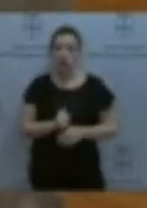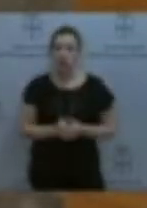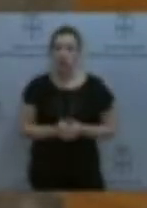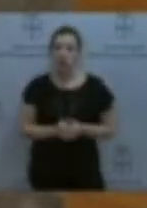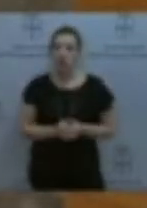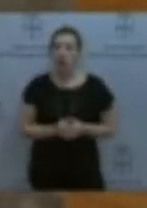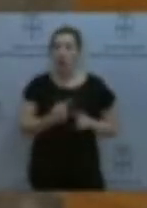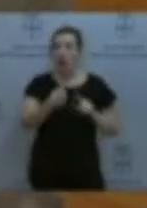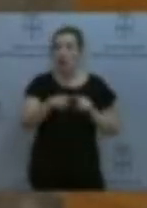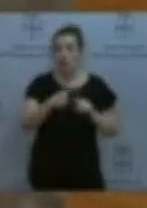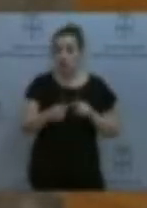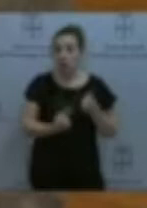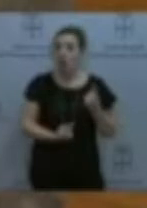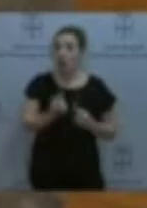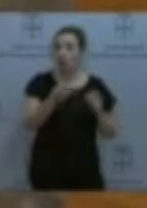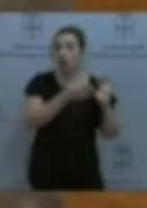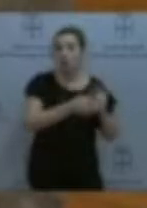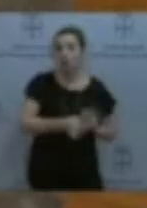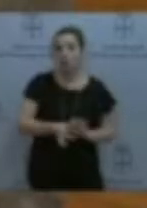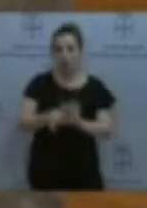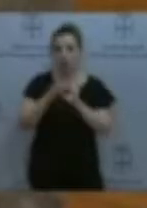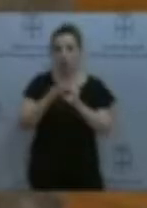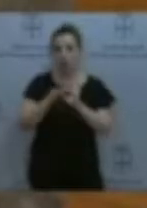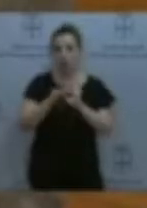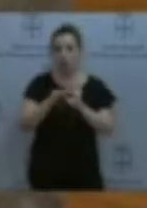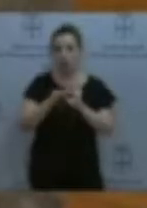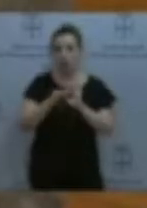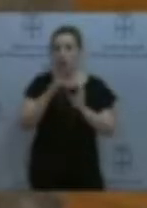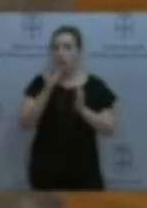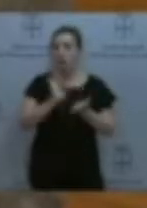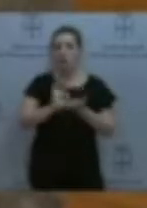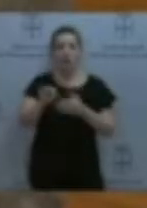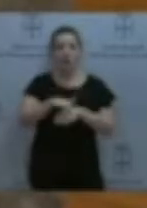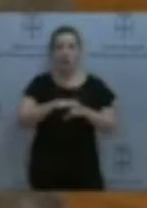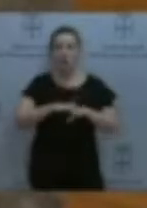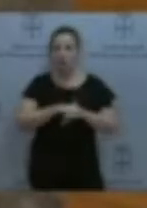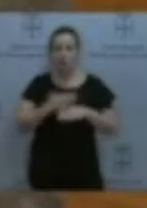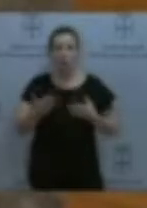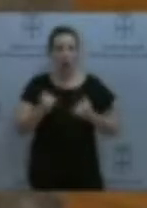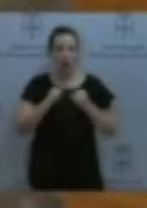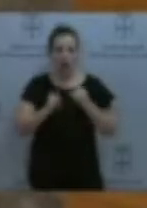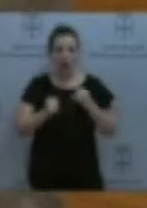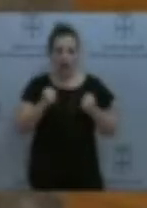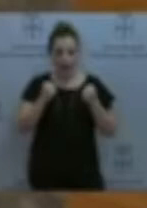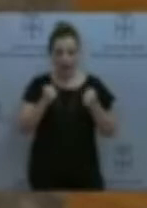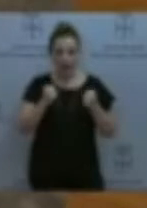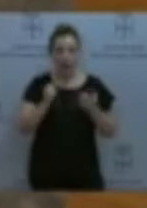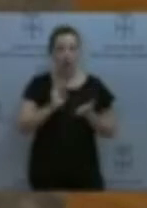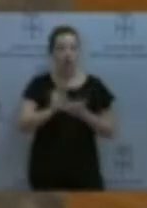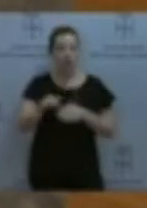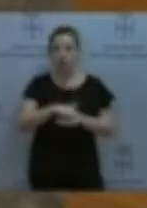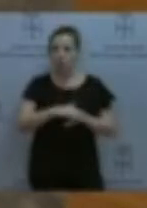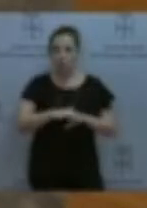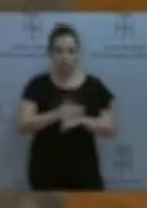vinculados a la provisión de un servicio esencial como es la energía, un servicio esencial para la actividad empresarial y para la actividad doméstica.